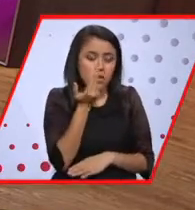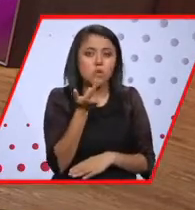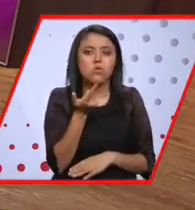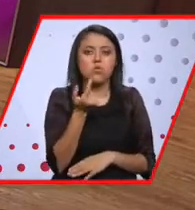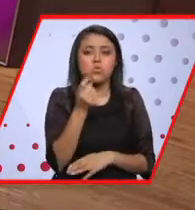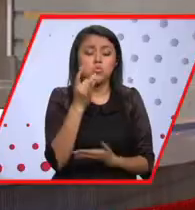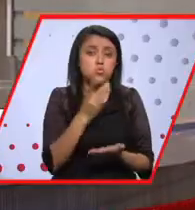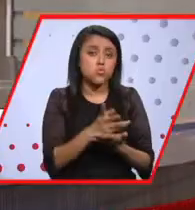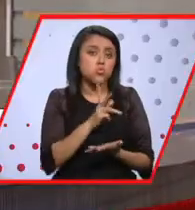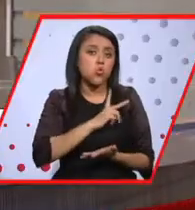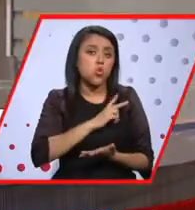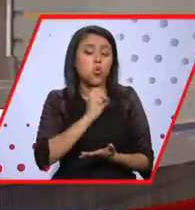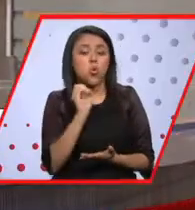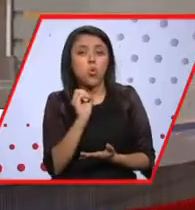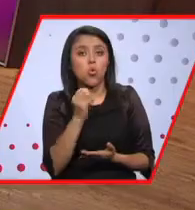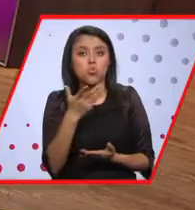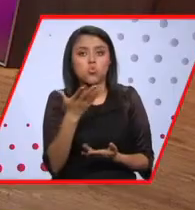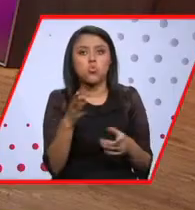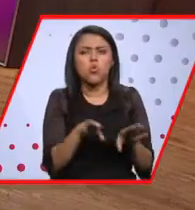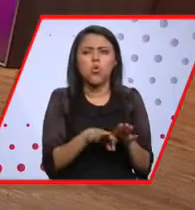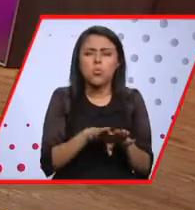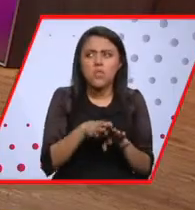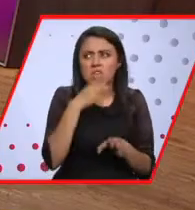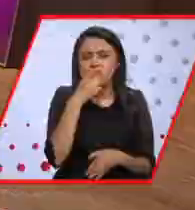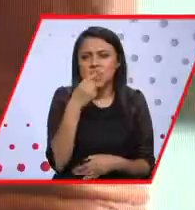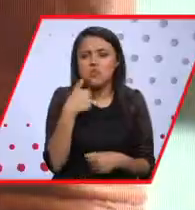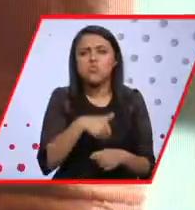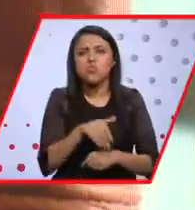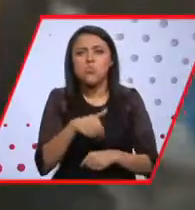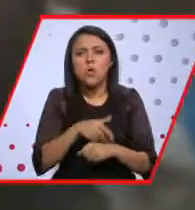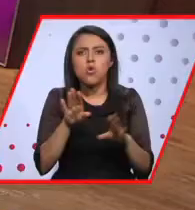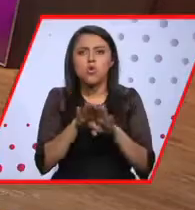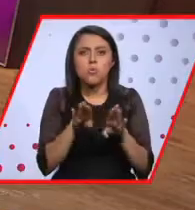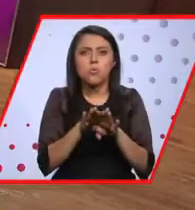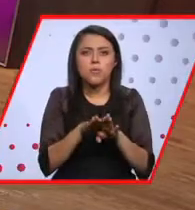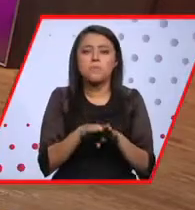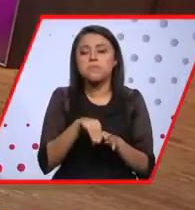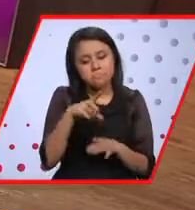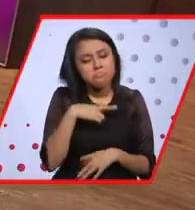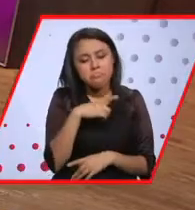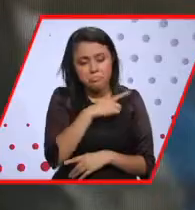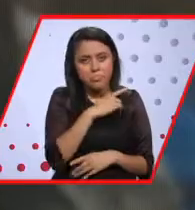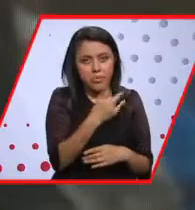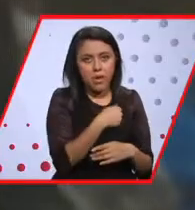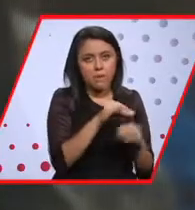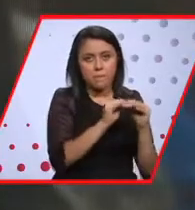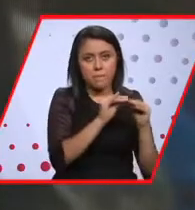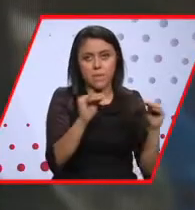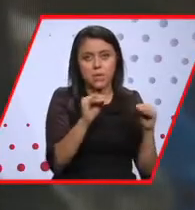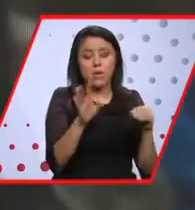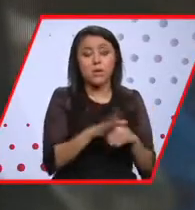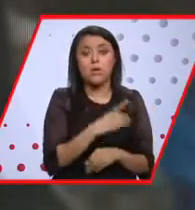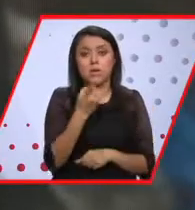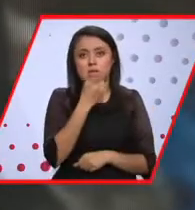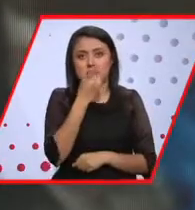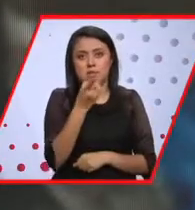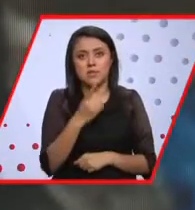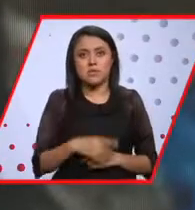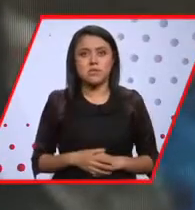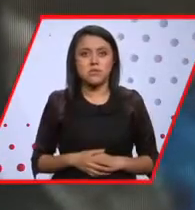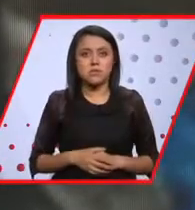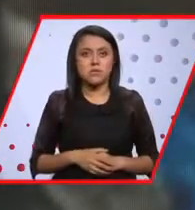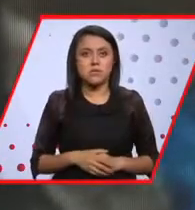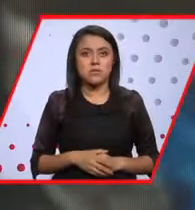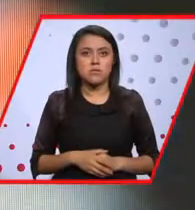mides o ya tienen plantillas o encargas o algo así de tal número? Se tiene que medir, ¿no? Sí, se tiene que medir porque nos decían, no todos